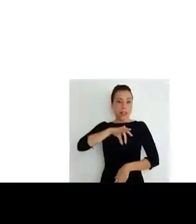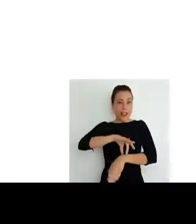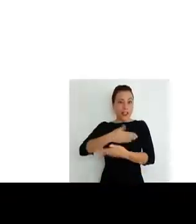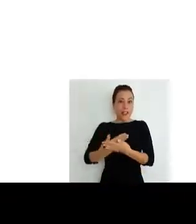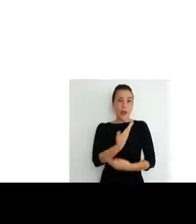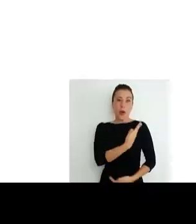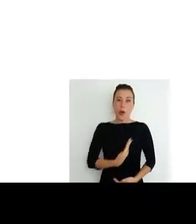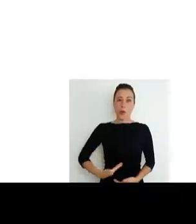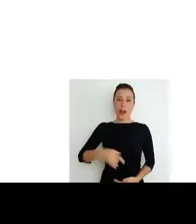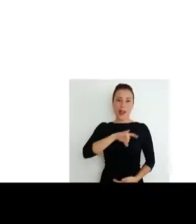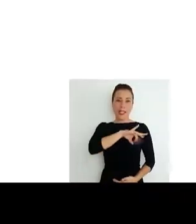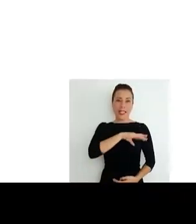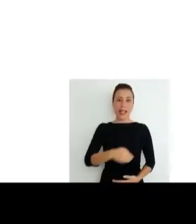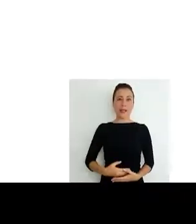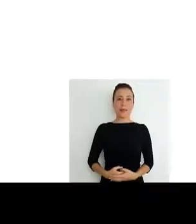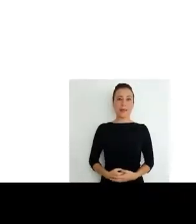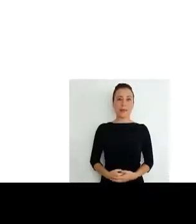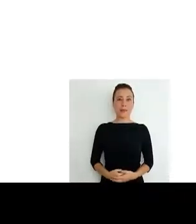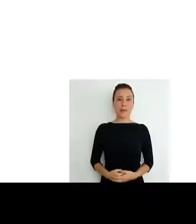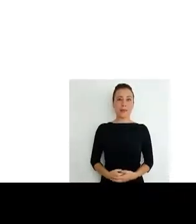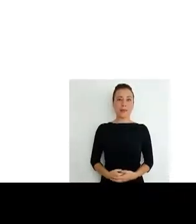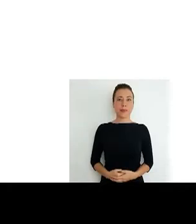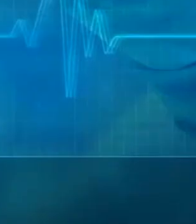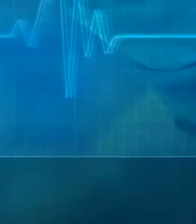Ministerio de Salud, Gobierno de Chile.